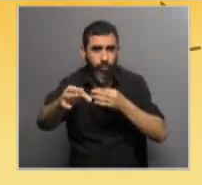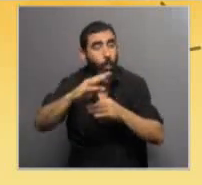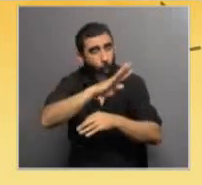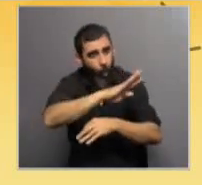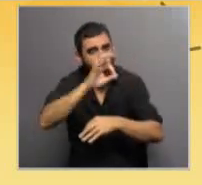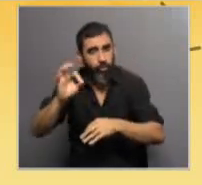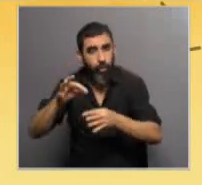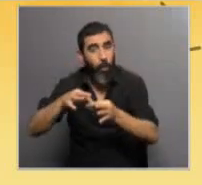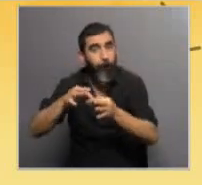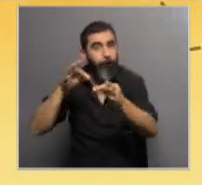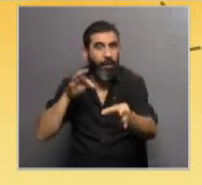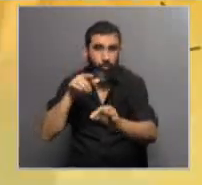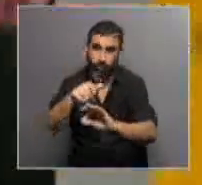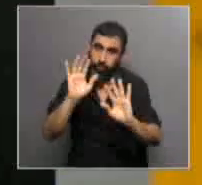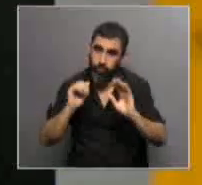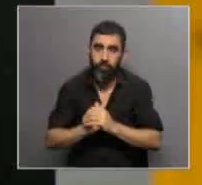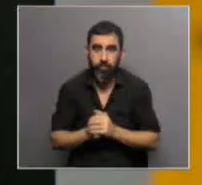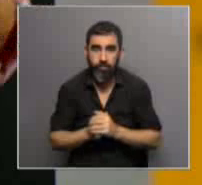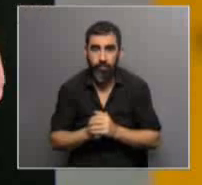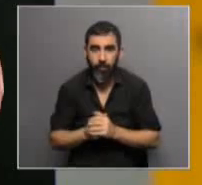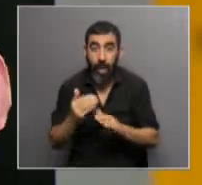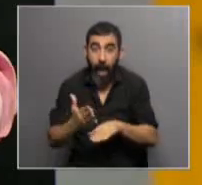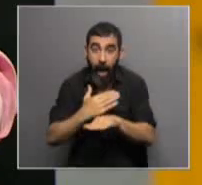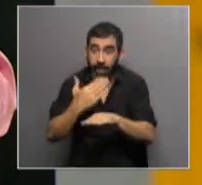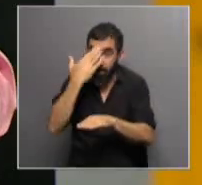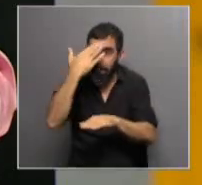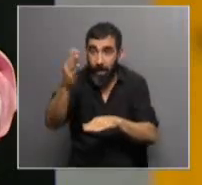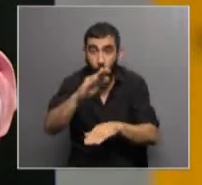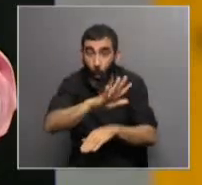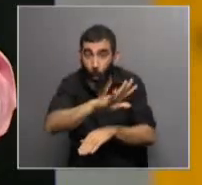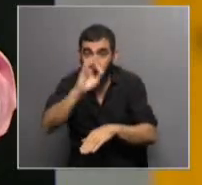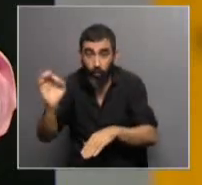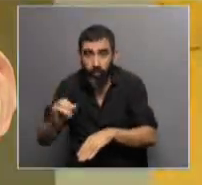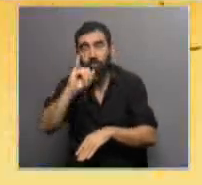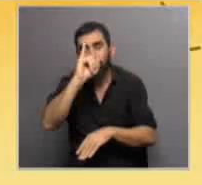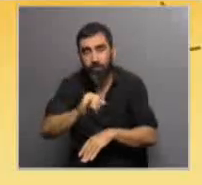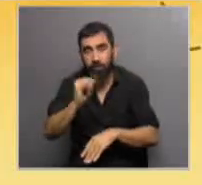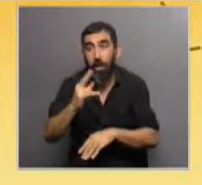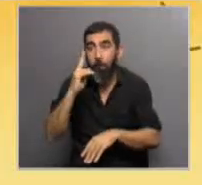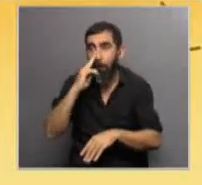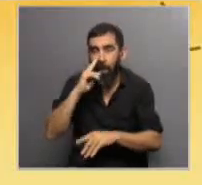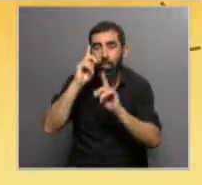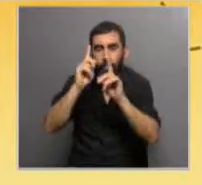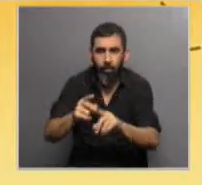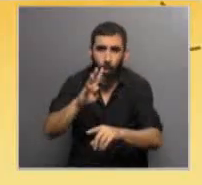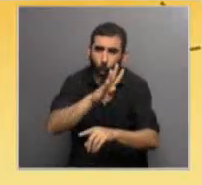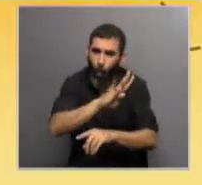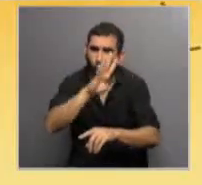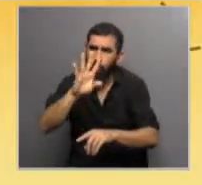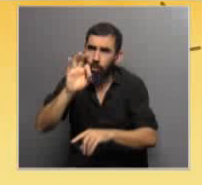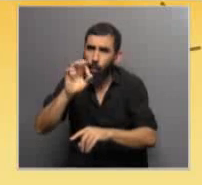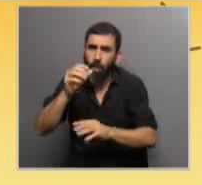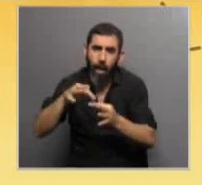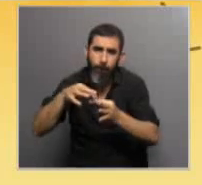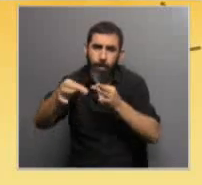400 400 la playa estaba a 400 metros más adelante es la de panza la desenvoltura al bando también lo está haciendo 450